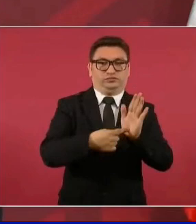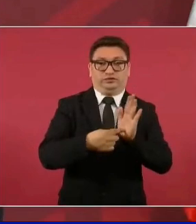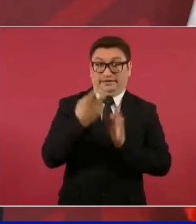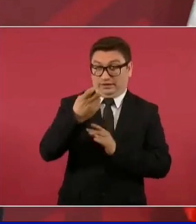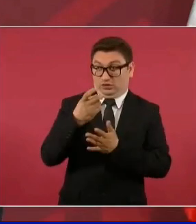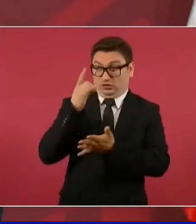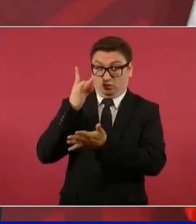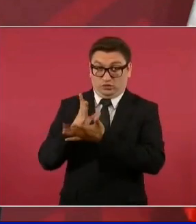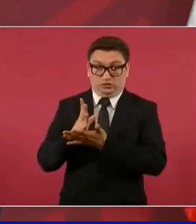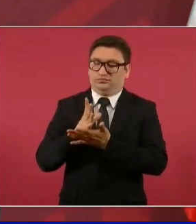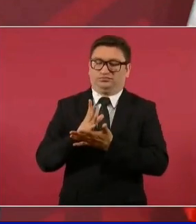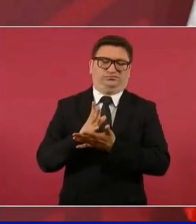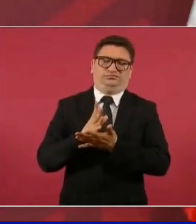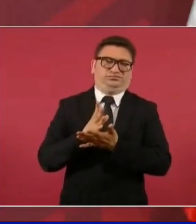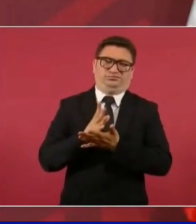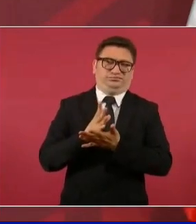esto.